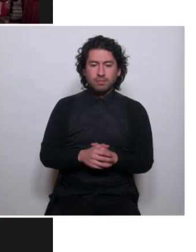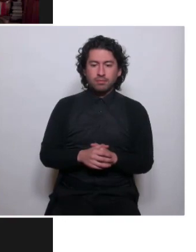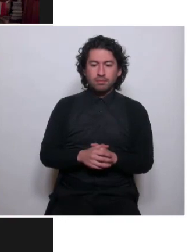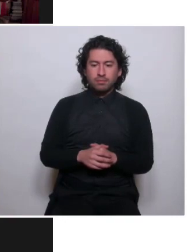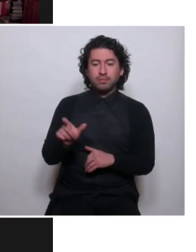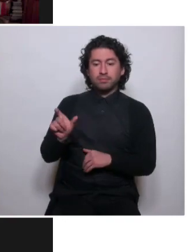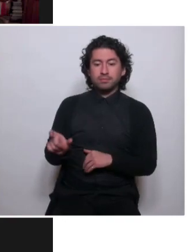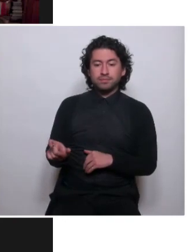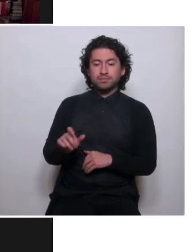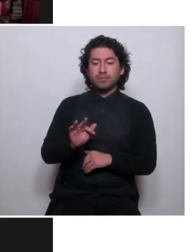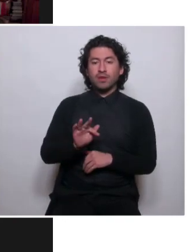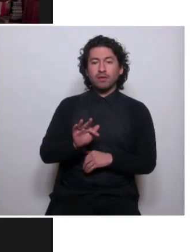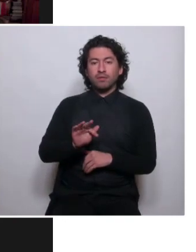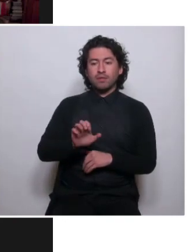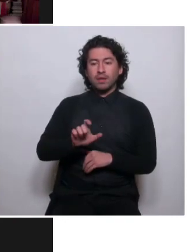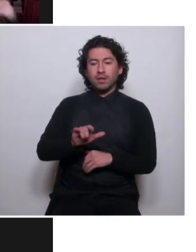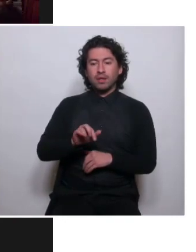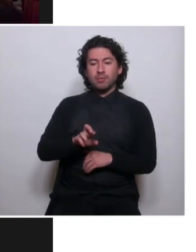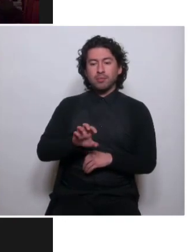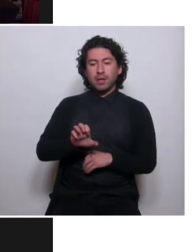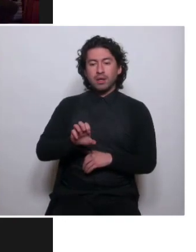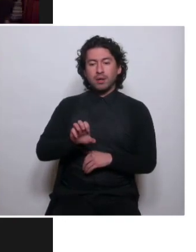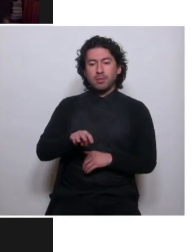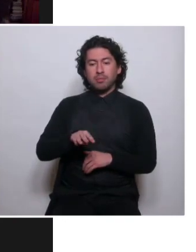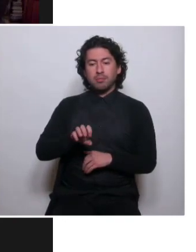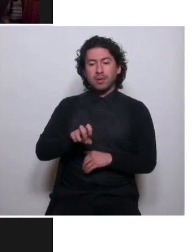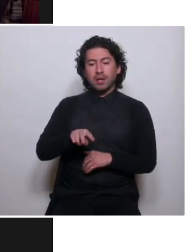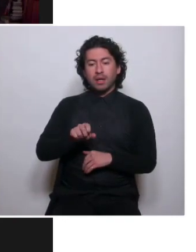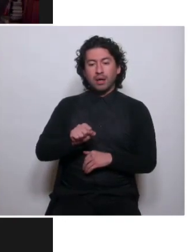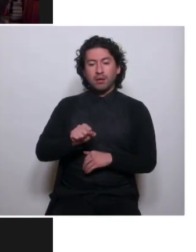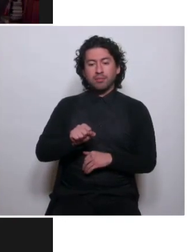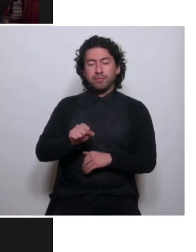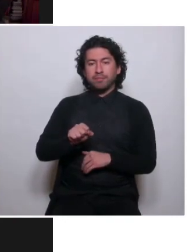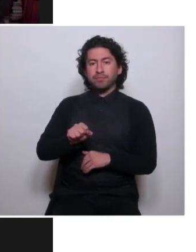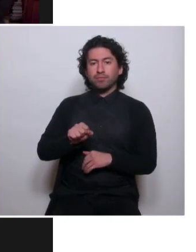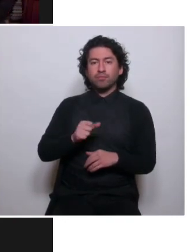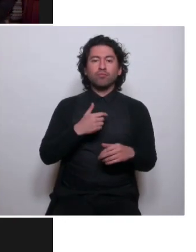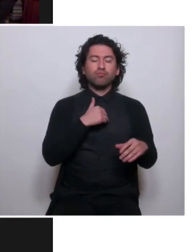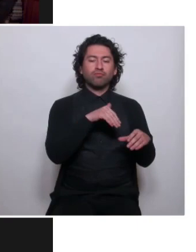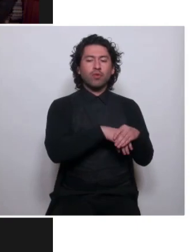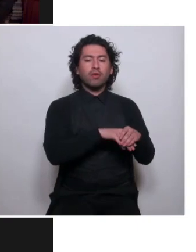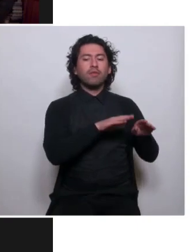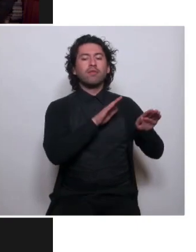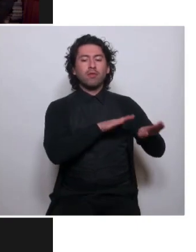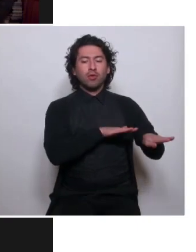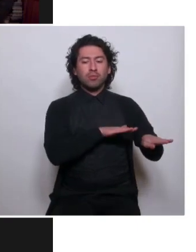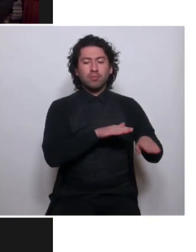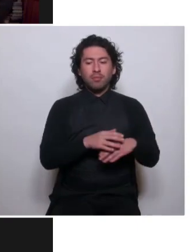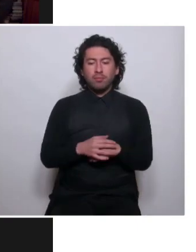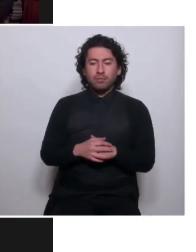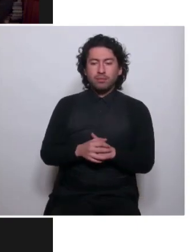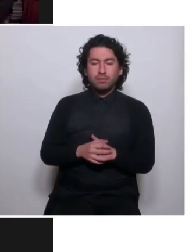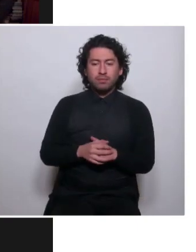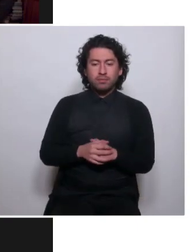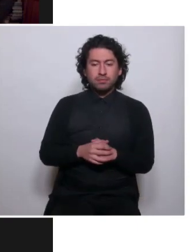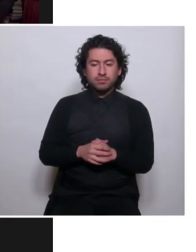Convencional Felipe Mena, ¿cómo vota? Voto a favor, señor secretario.